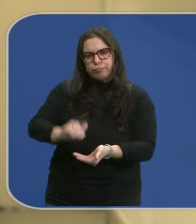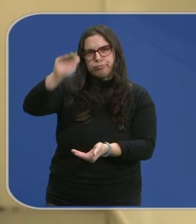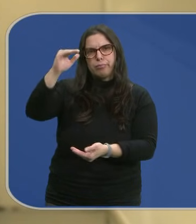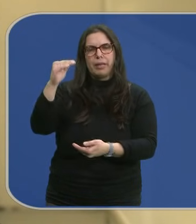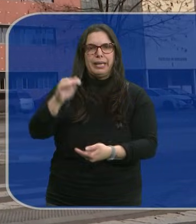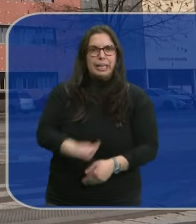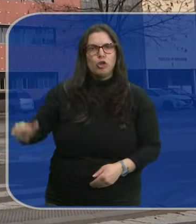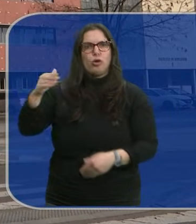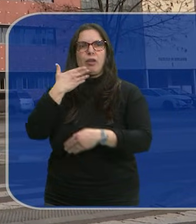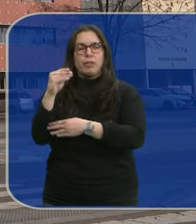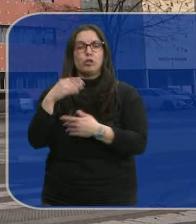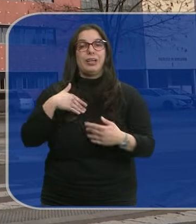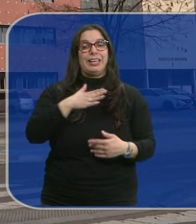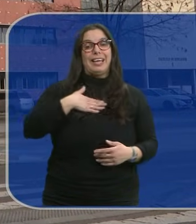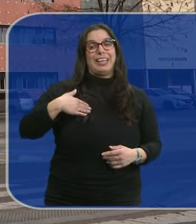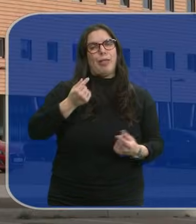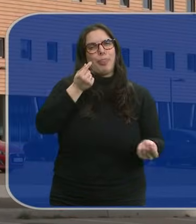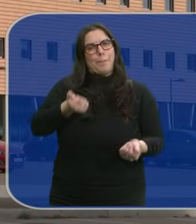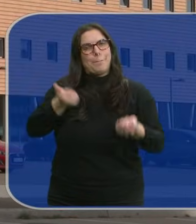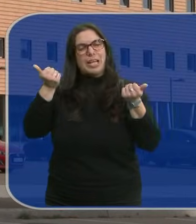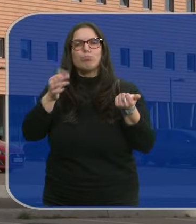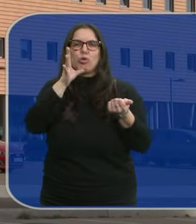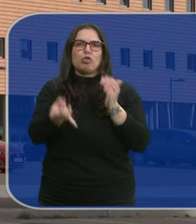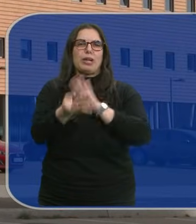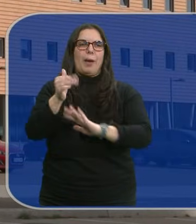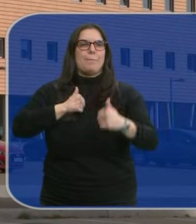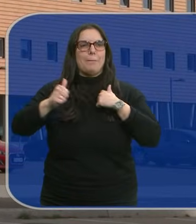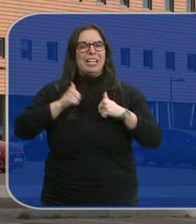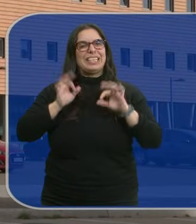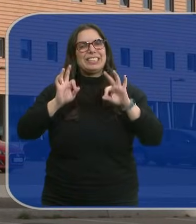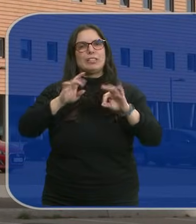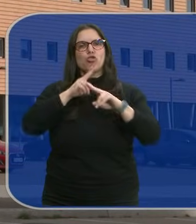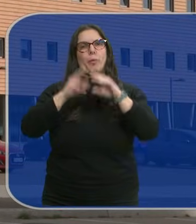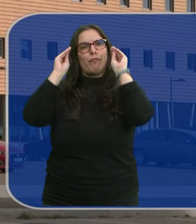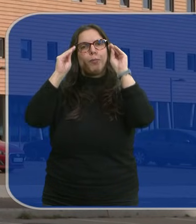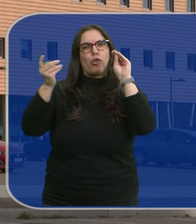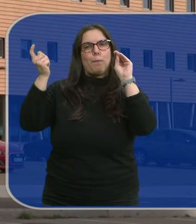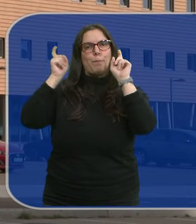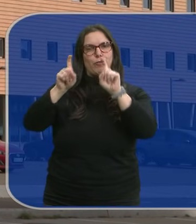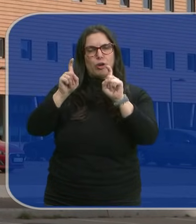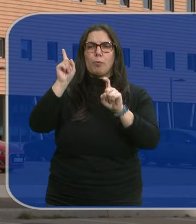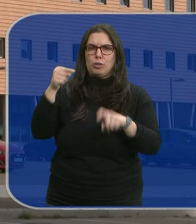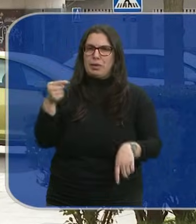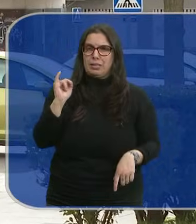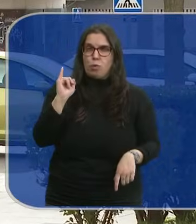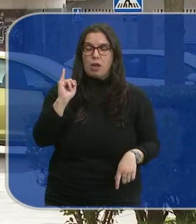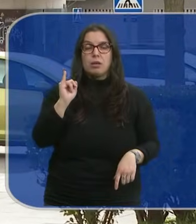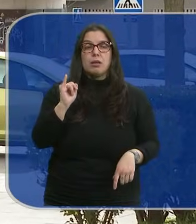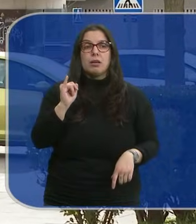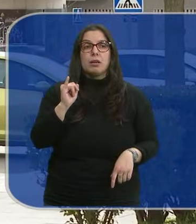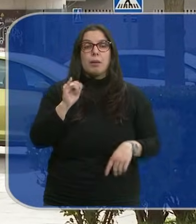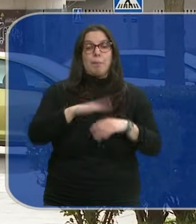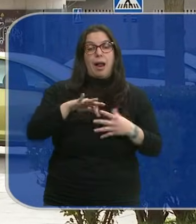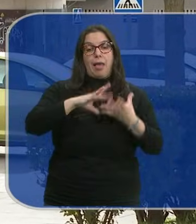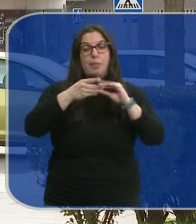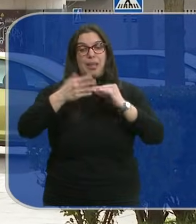del adolescente. En busca de un modelo más riguroso se creó el máster en formación del profesorado, pero también tiene sus inconvenientes. Para